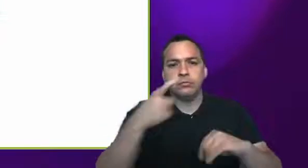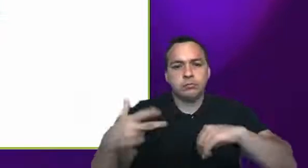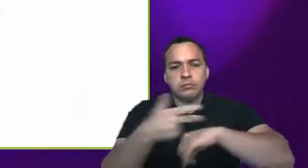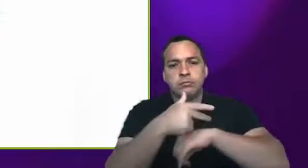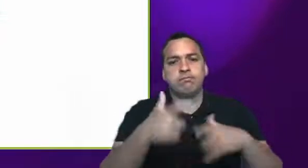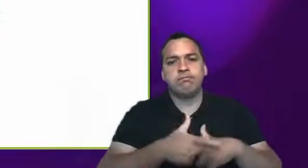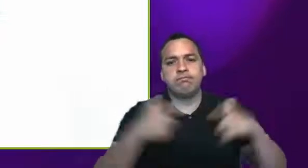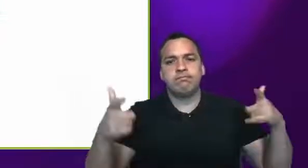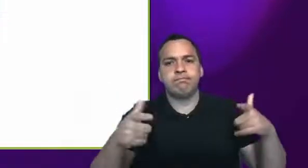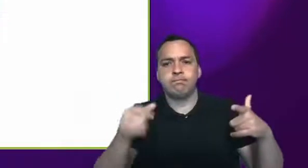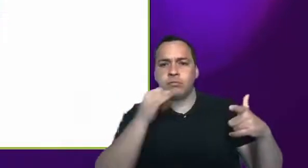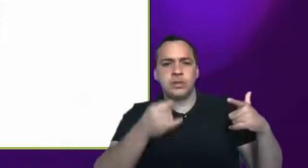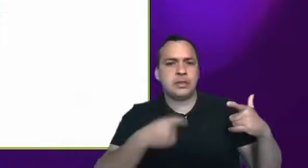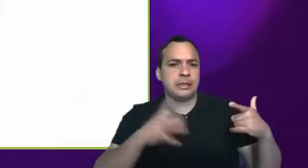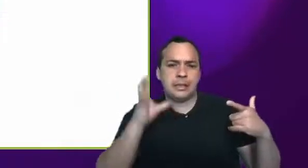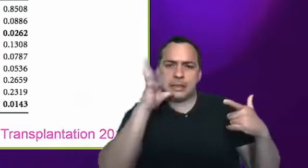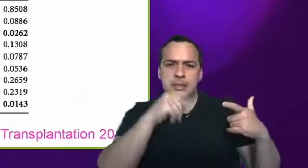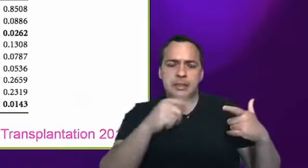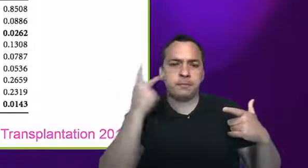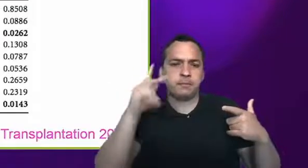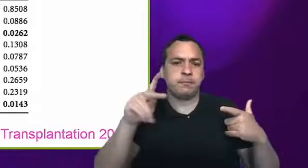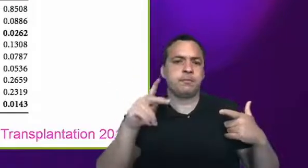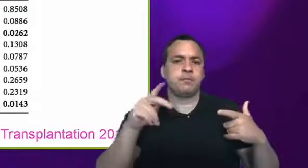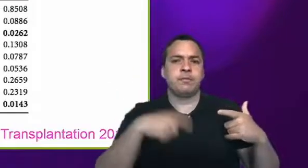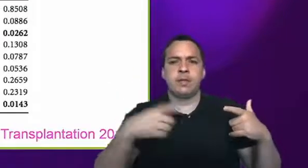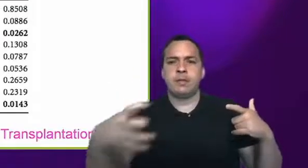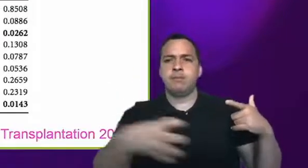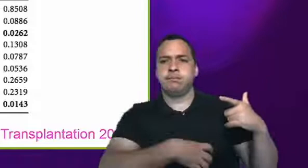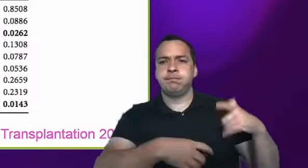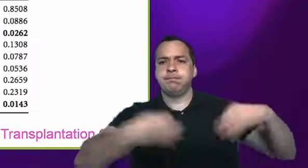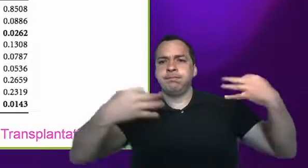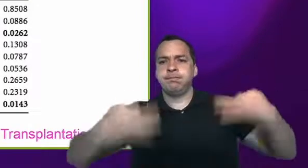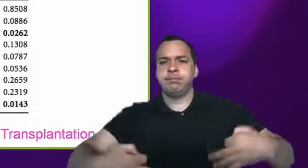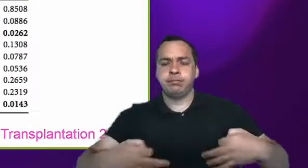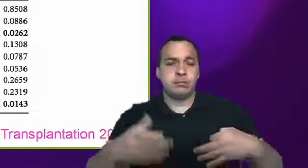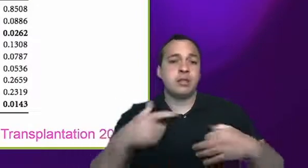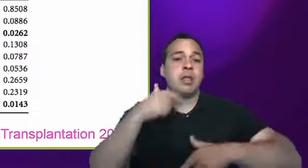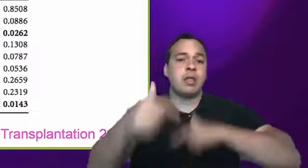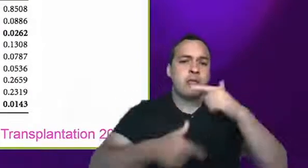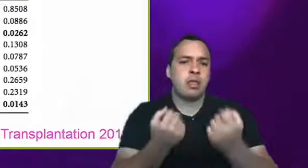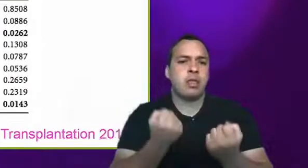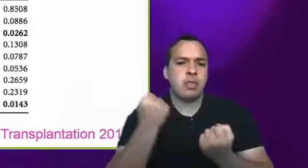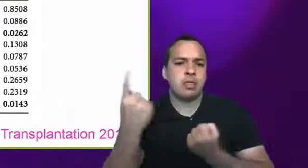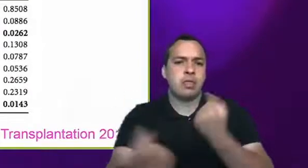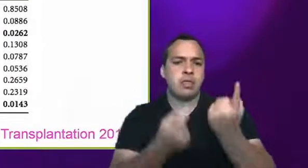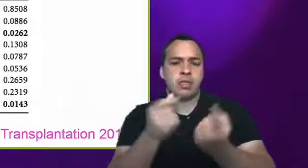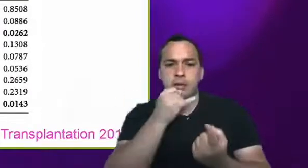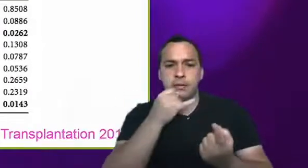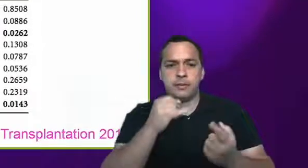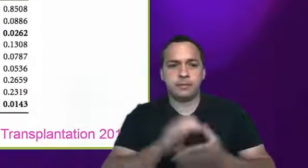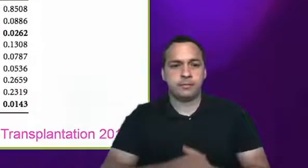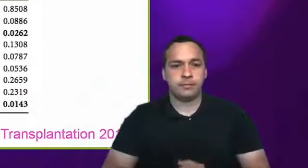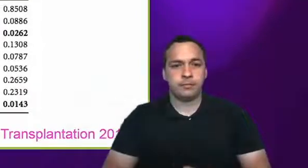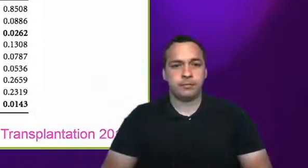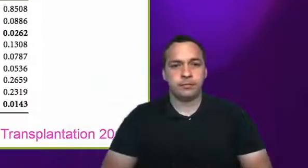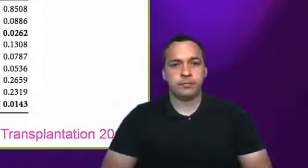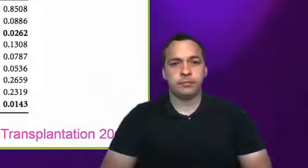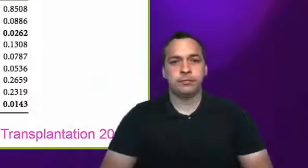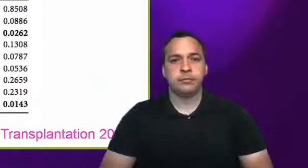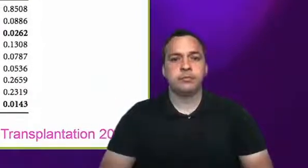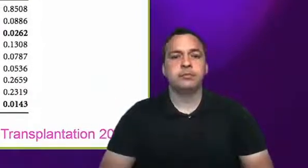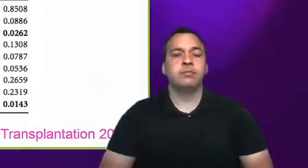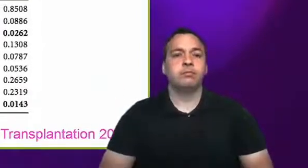muy extensa al momento del trasplante. Algunos trabajos, estos son trabajos viejos, pero nos